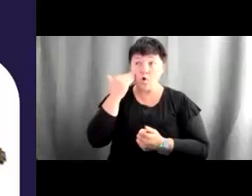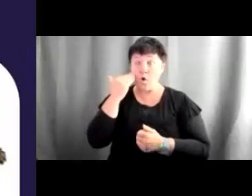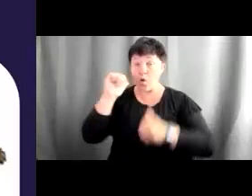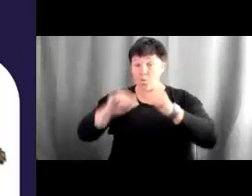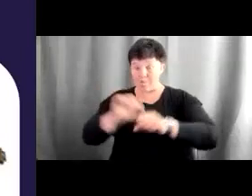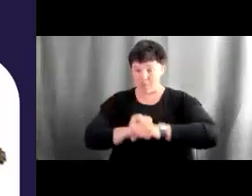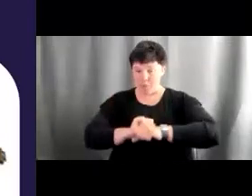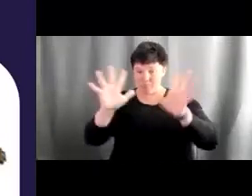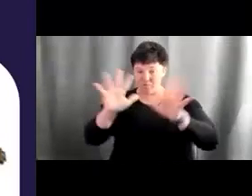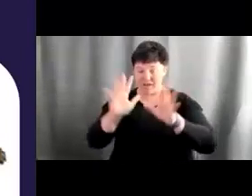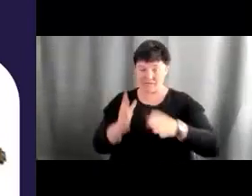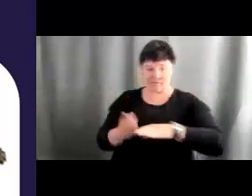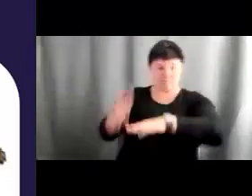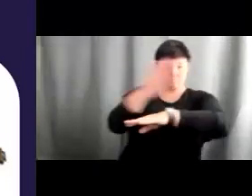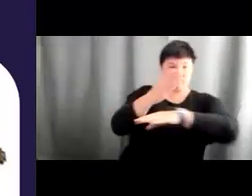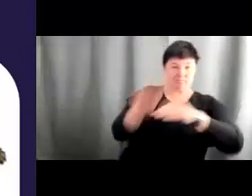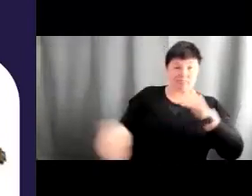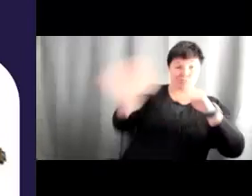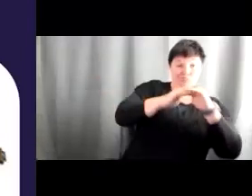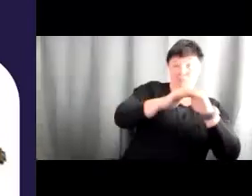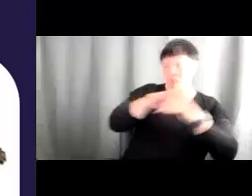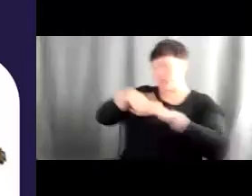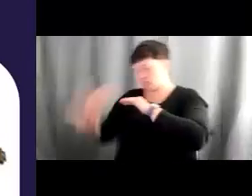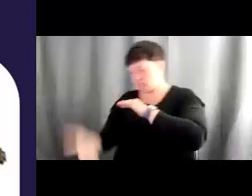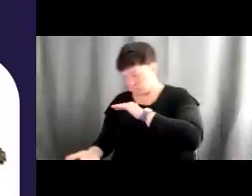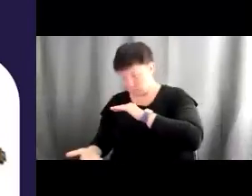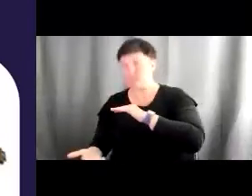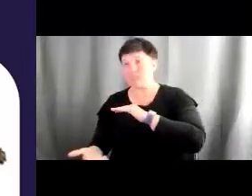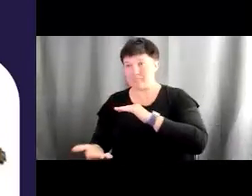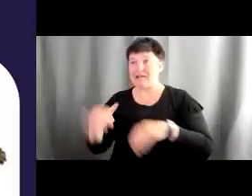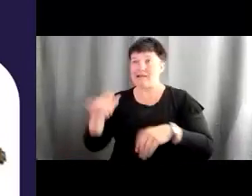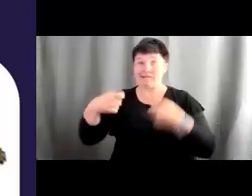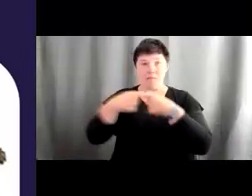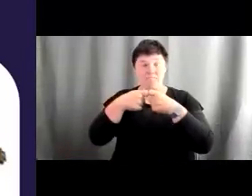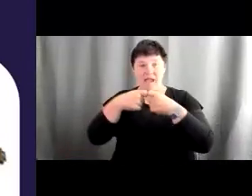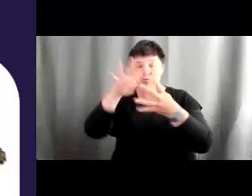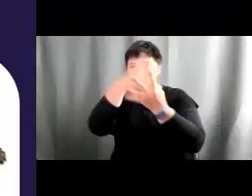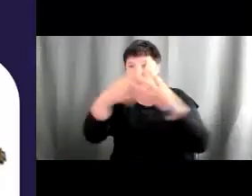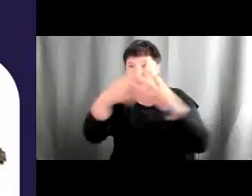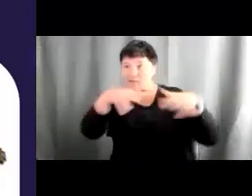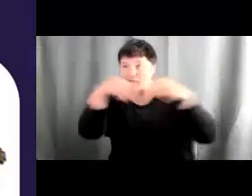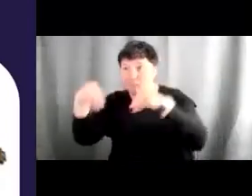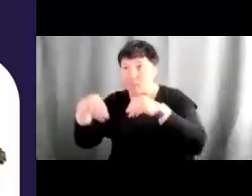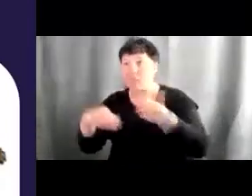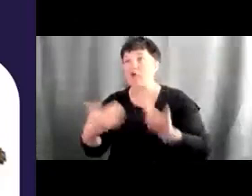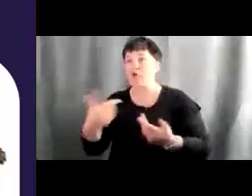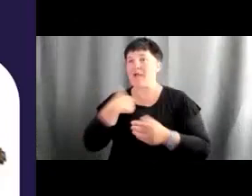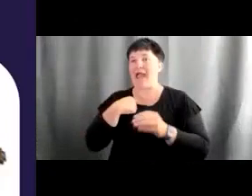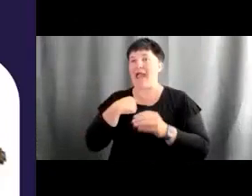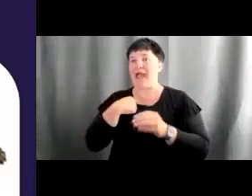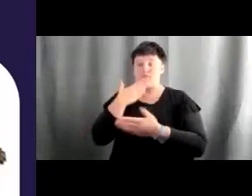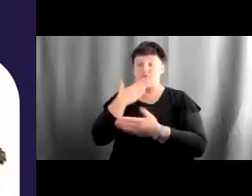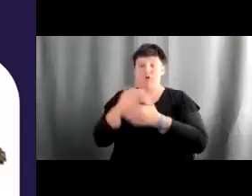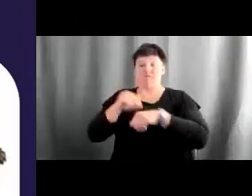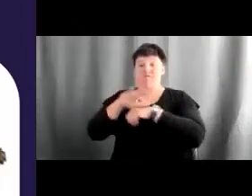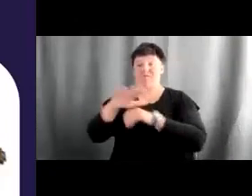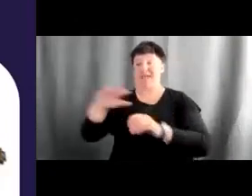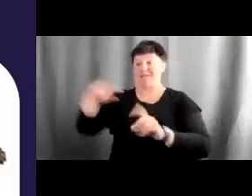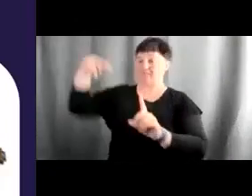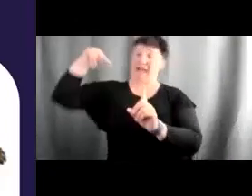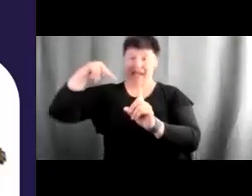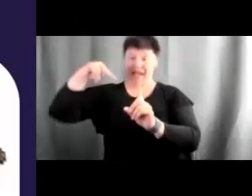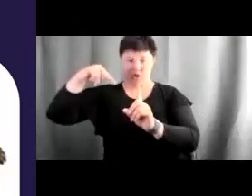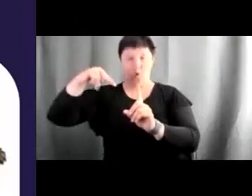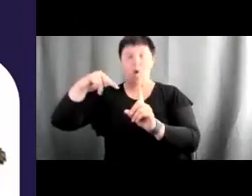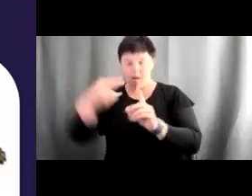ésta subió o bajó debido a algo como un apagón. En este caso podría tener un efecto de ángulo cálculo que causa que la luminosidad aumente o